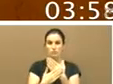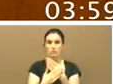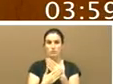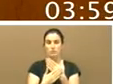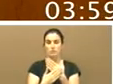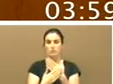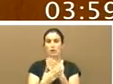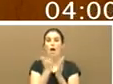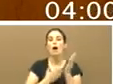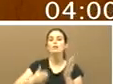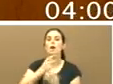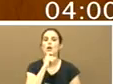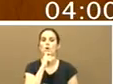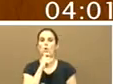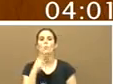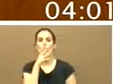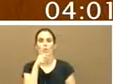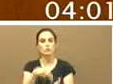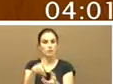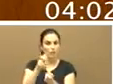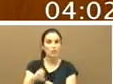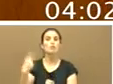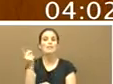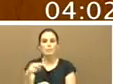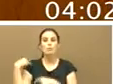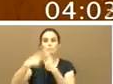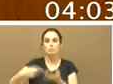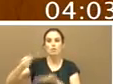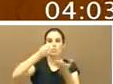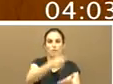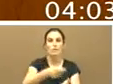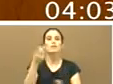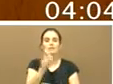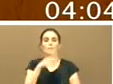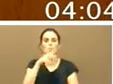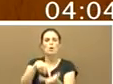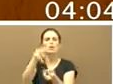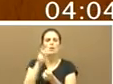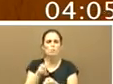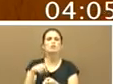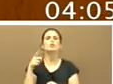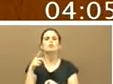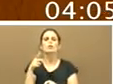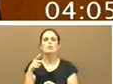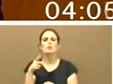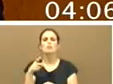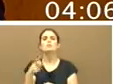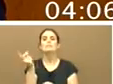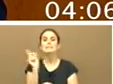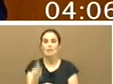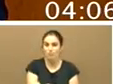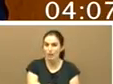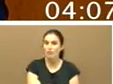través de lo que son los impuestos cedidos y a través de los rendimientos de los impuestos también,